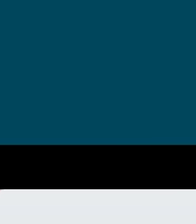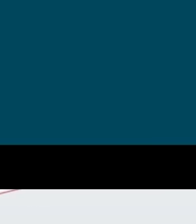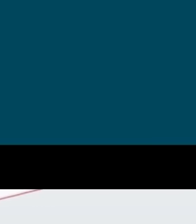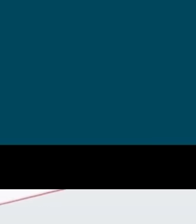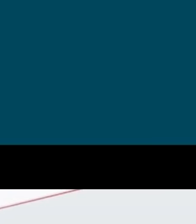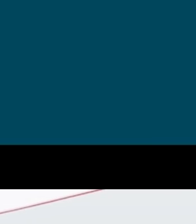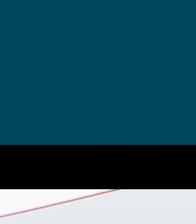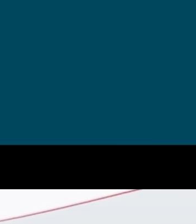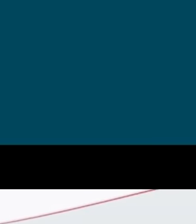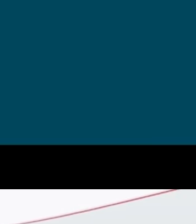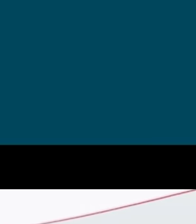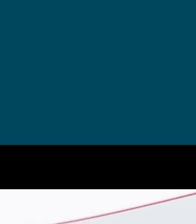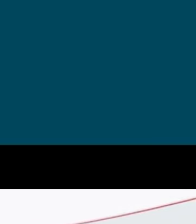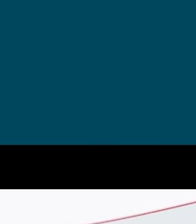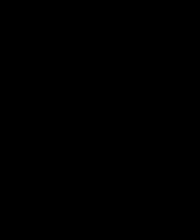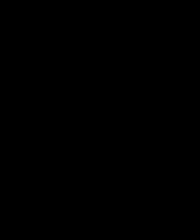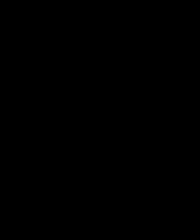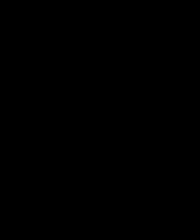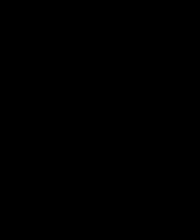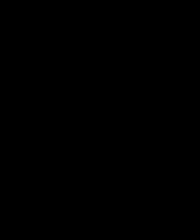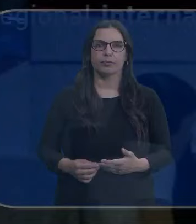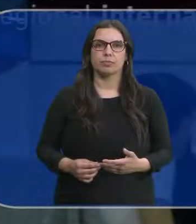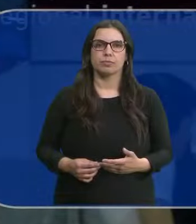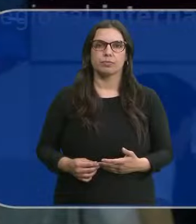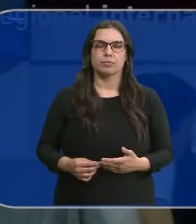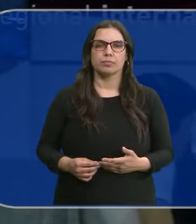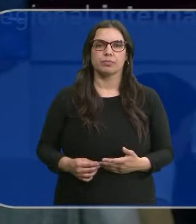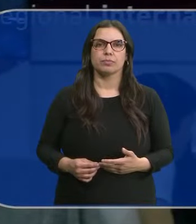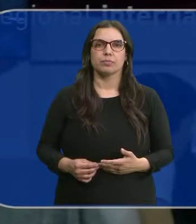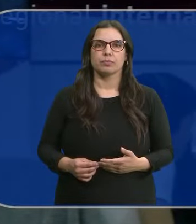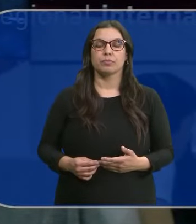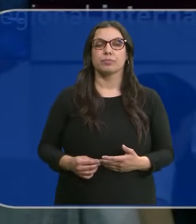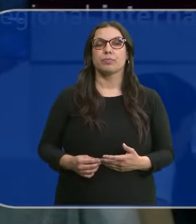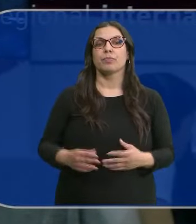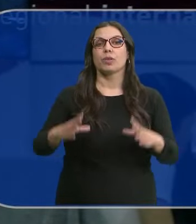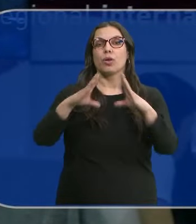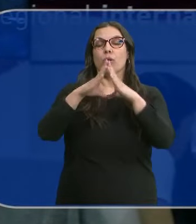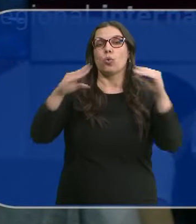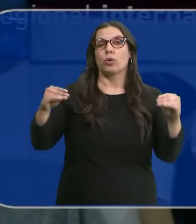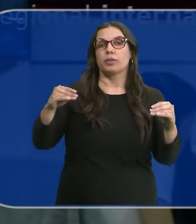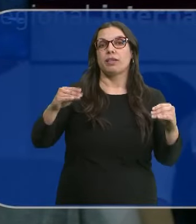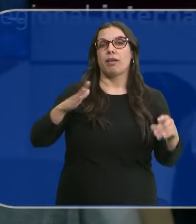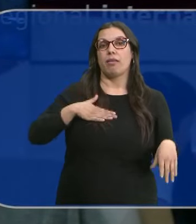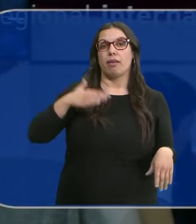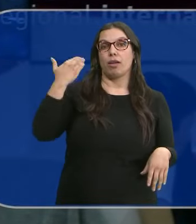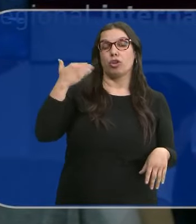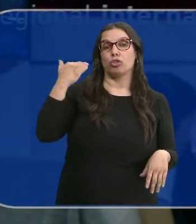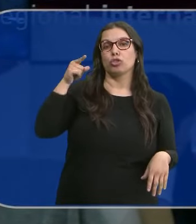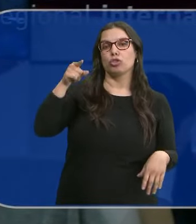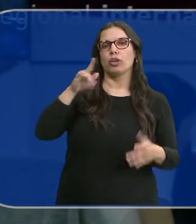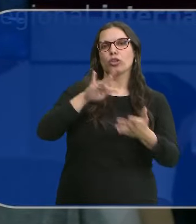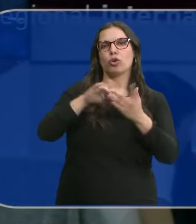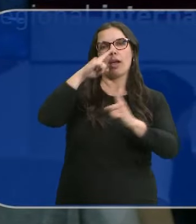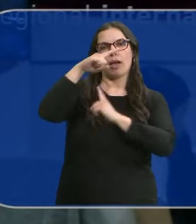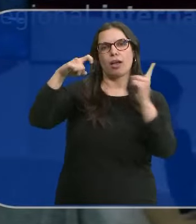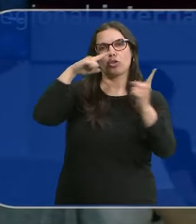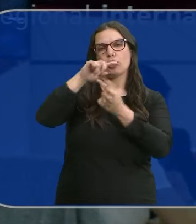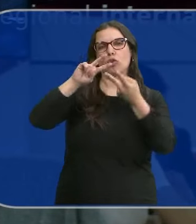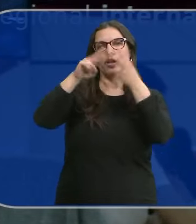Te atreves y la vida se abre. El campus universitario Duques de Soria acoge el encuentro anual de